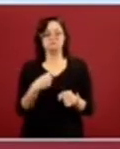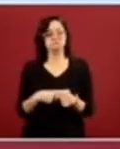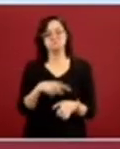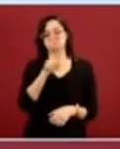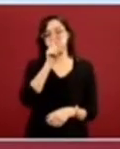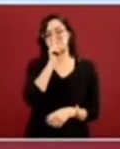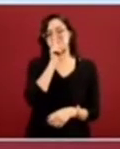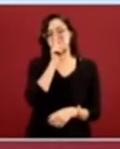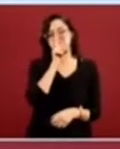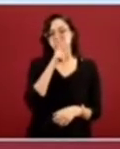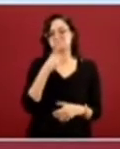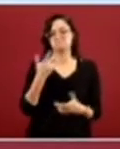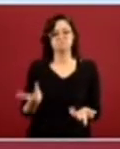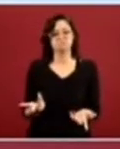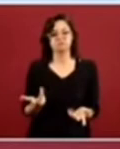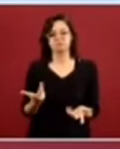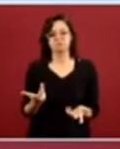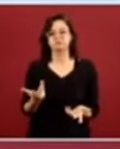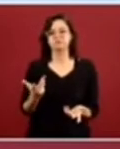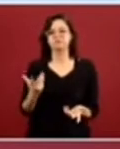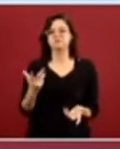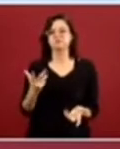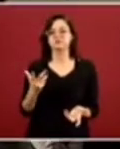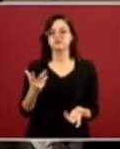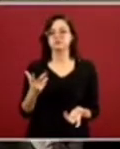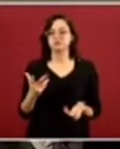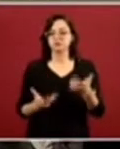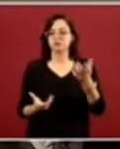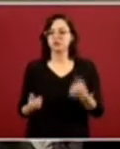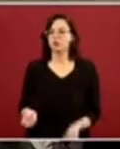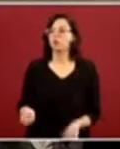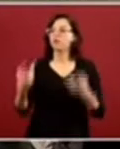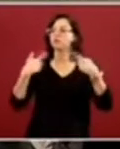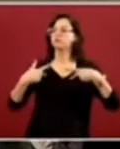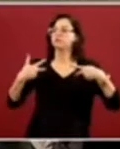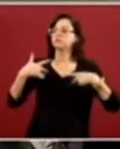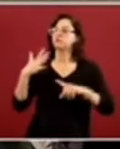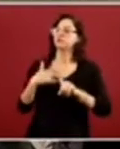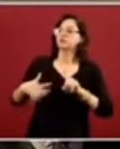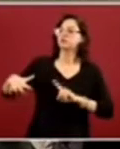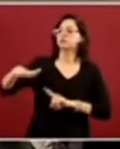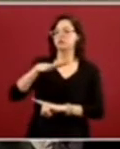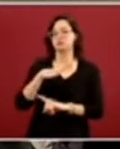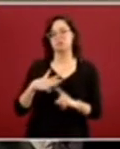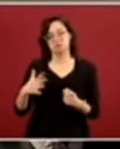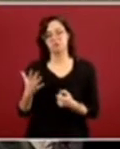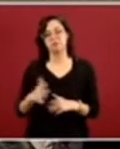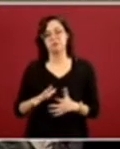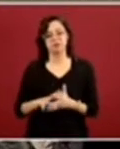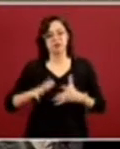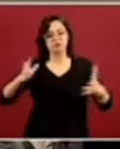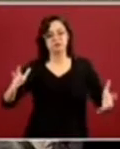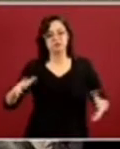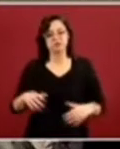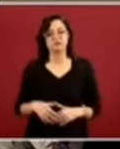la Ciudad de México, si los consideramos en relación con la población que tiene. La